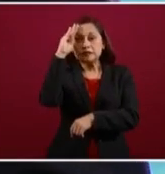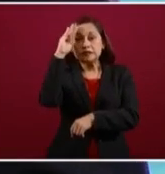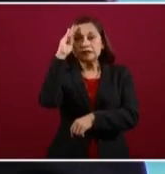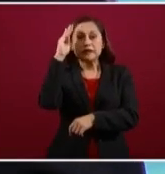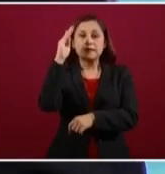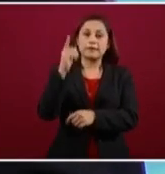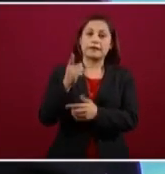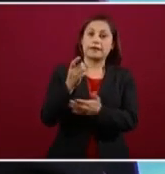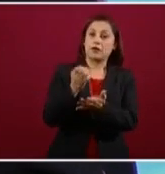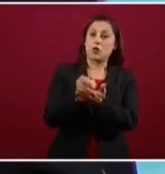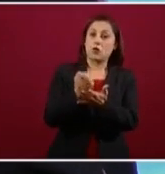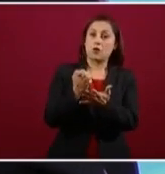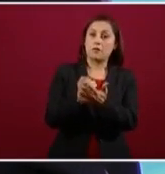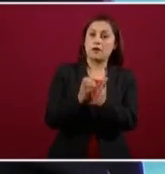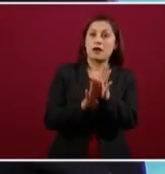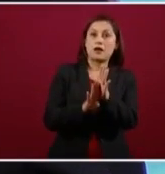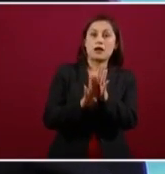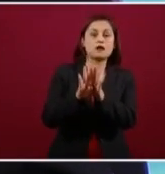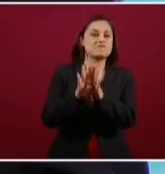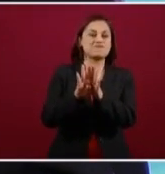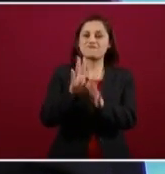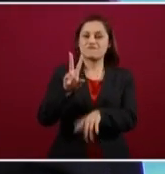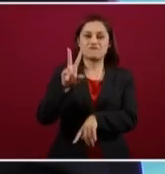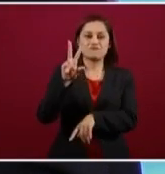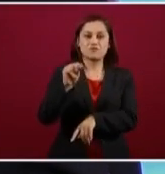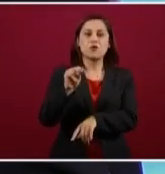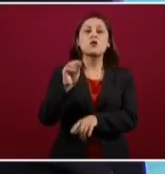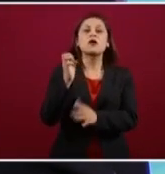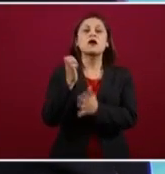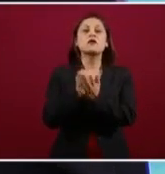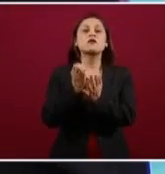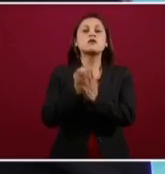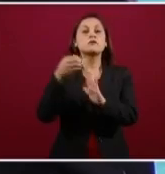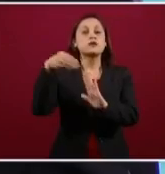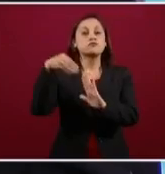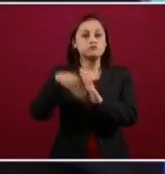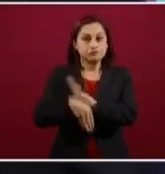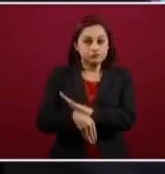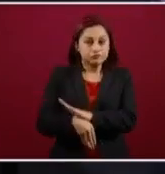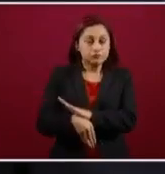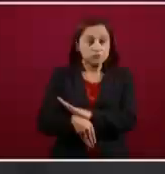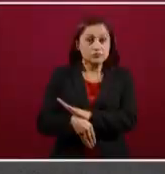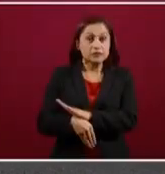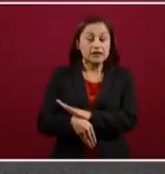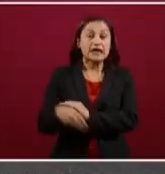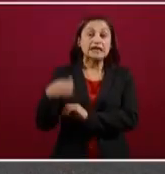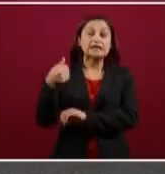caer y que entonces con 2 trimestres seguidos